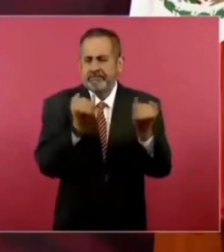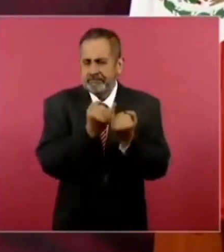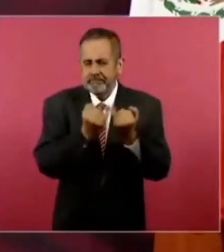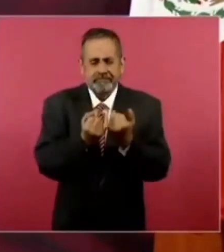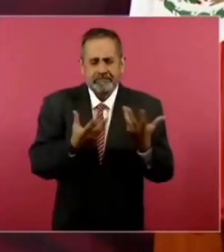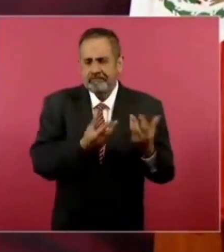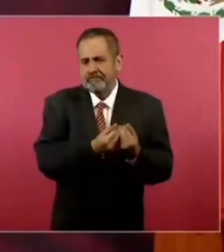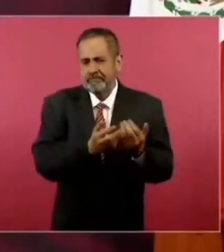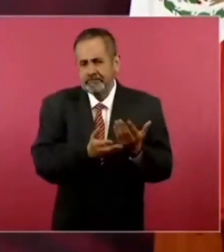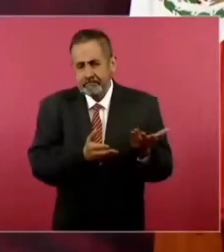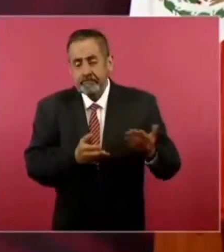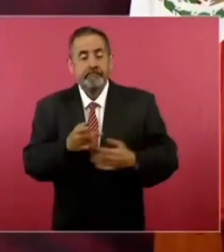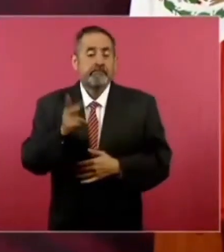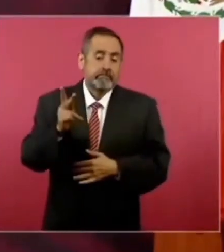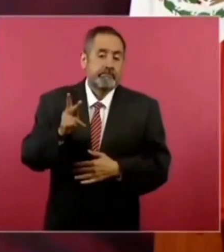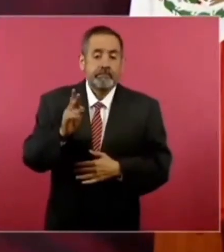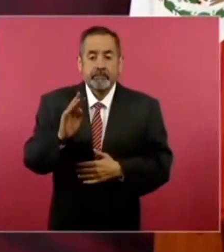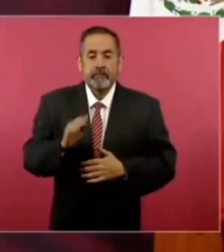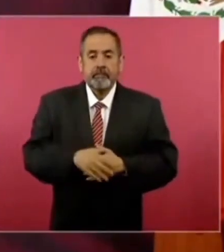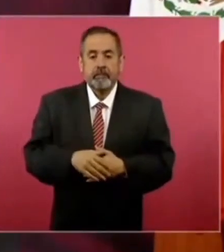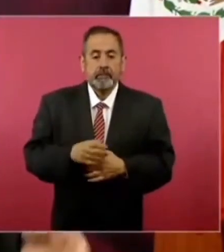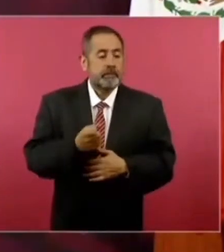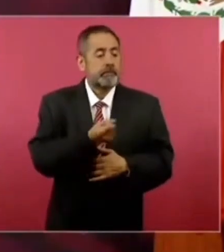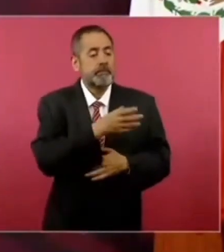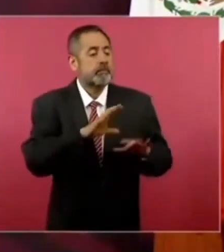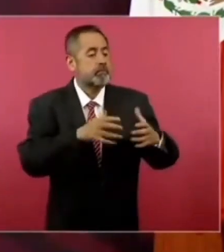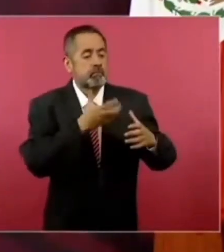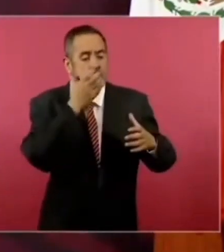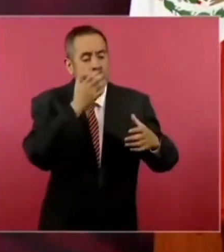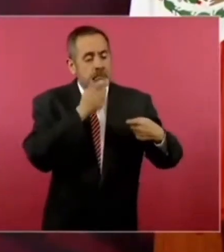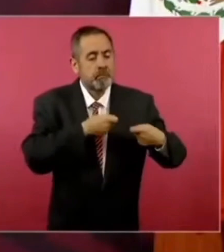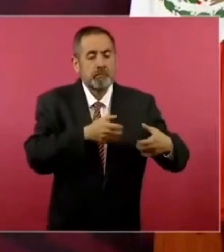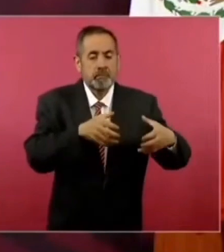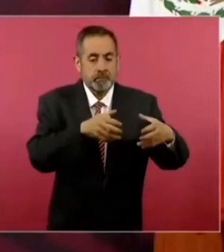Nada más que el conservadurismo